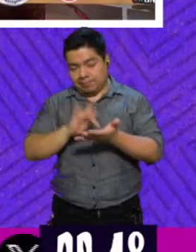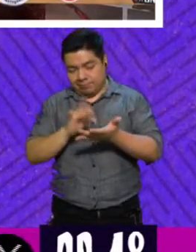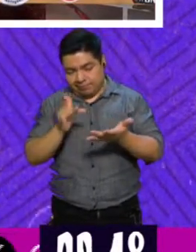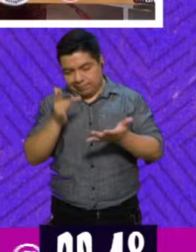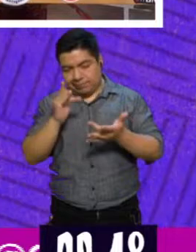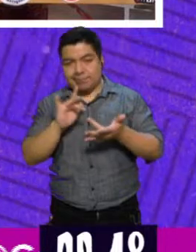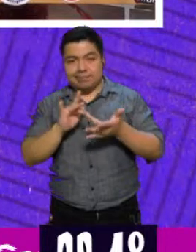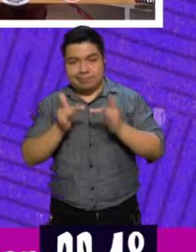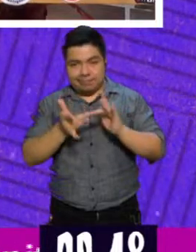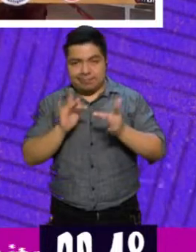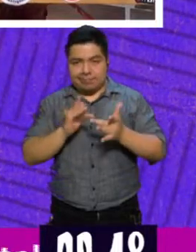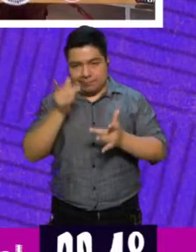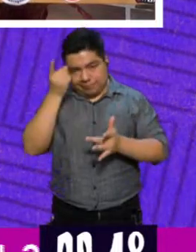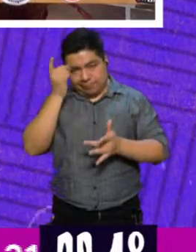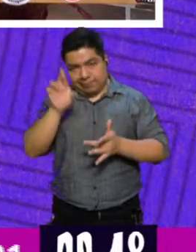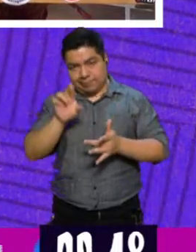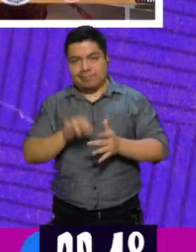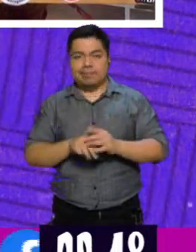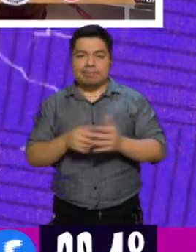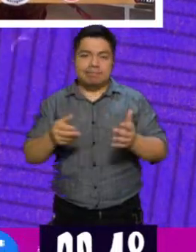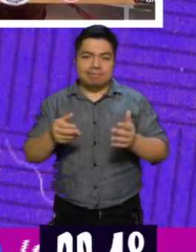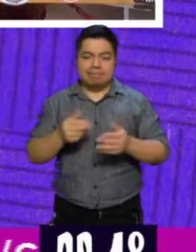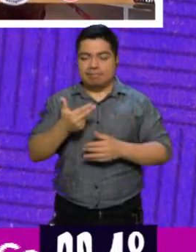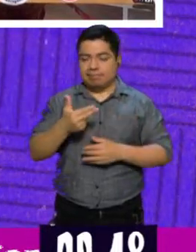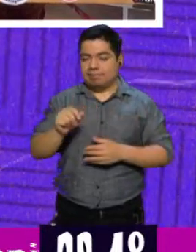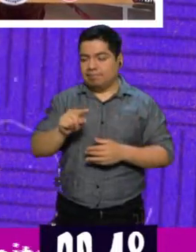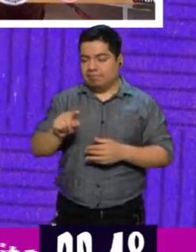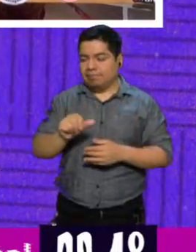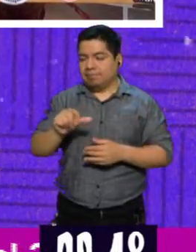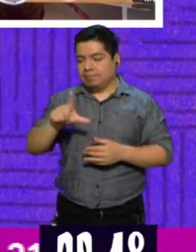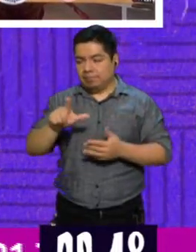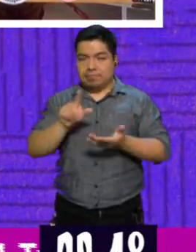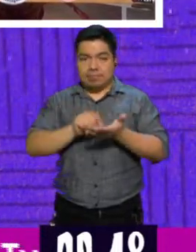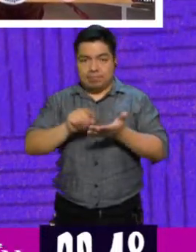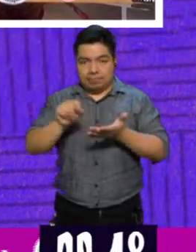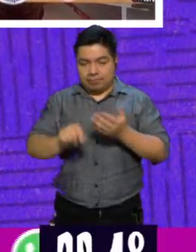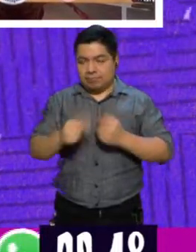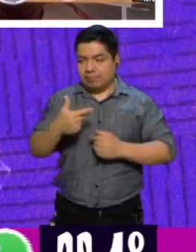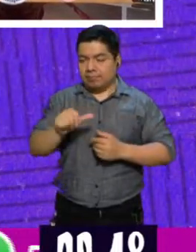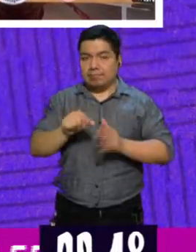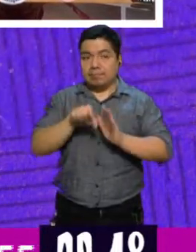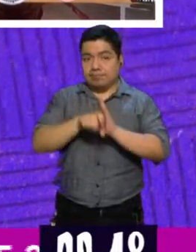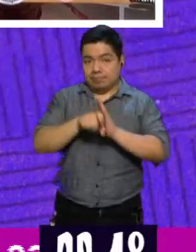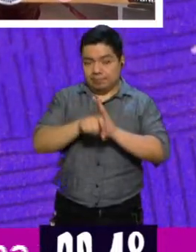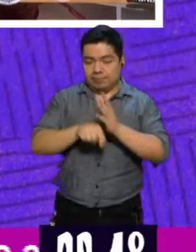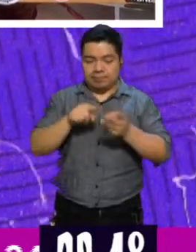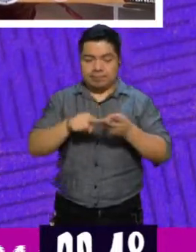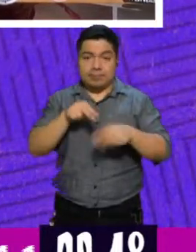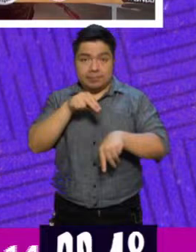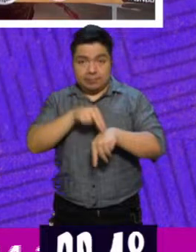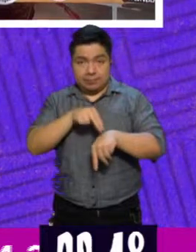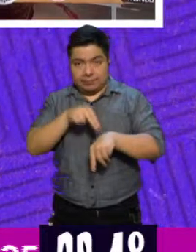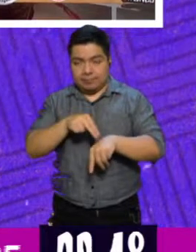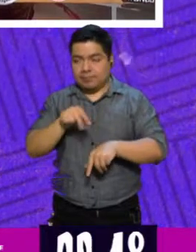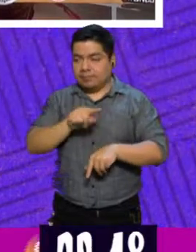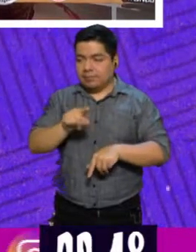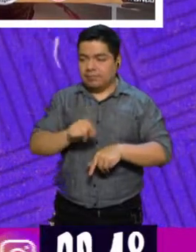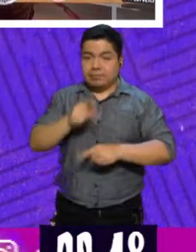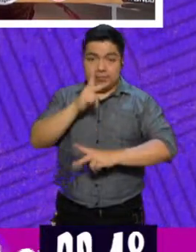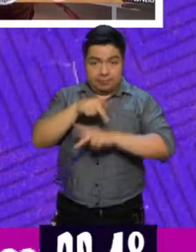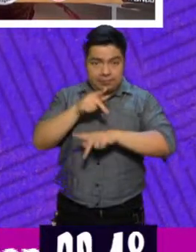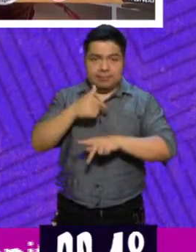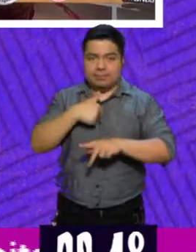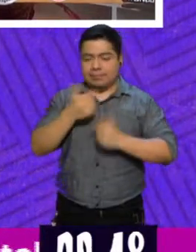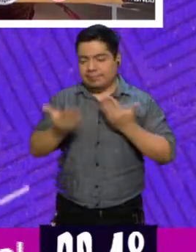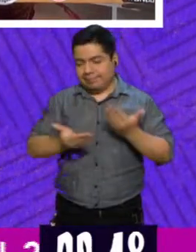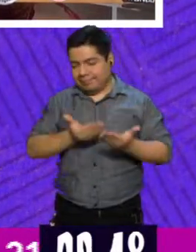mi doc! Ay, pues H Zagal en X, H Zagal en Instagram, Doctor Zagal en TikTok, donde